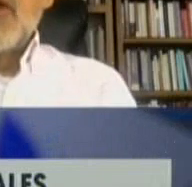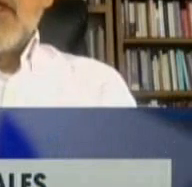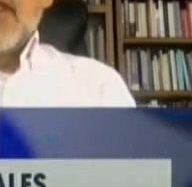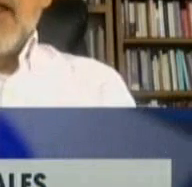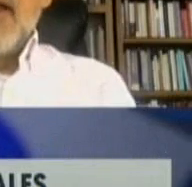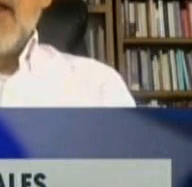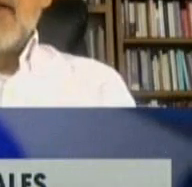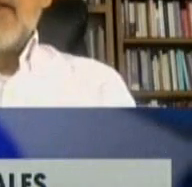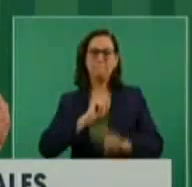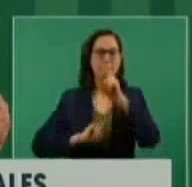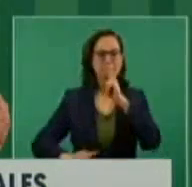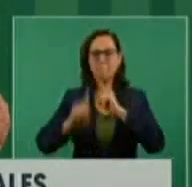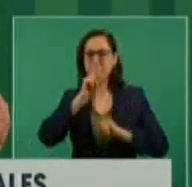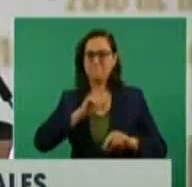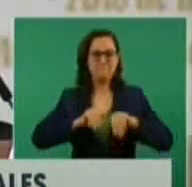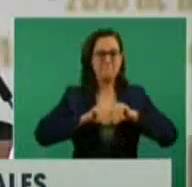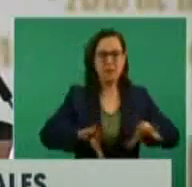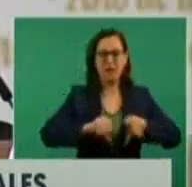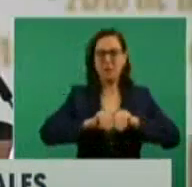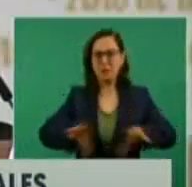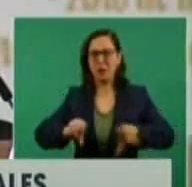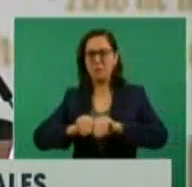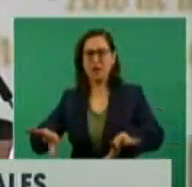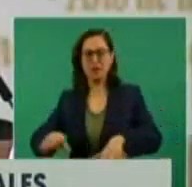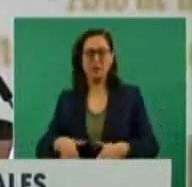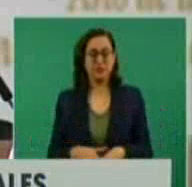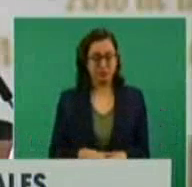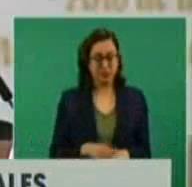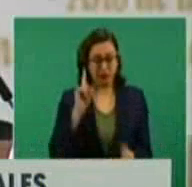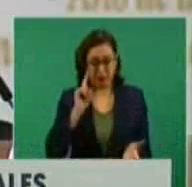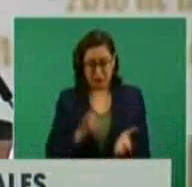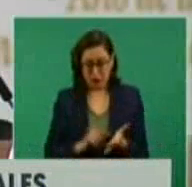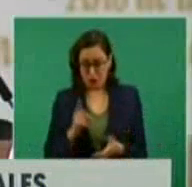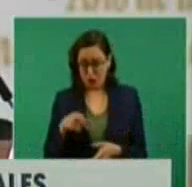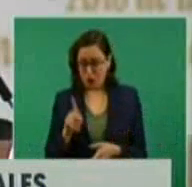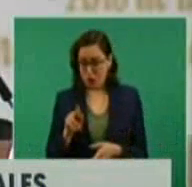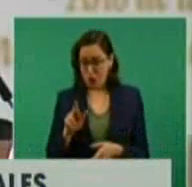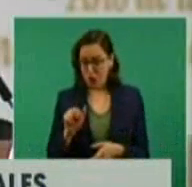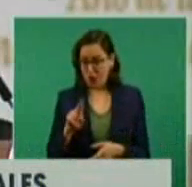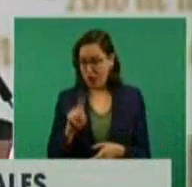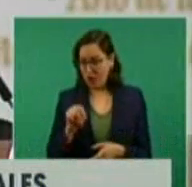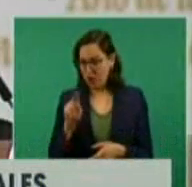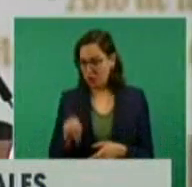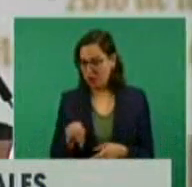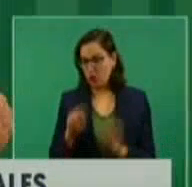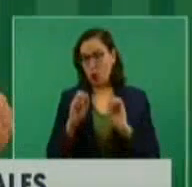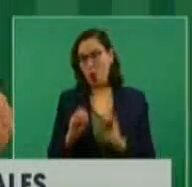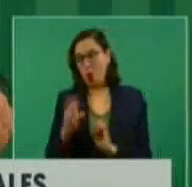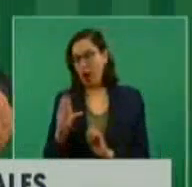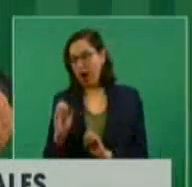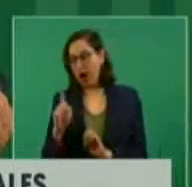criterios que delimitan lo que el presidente y, por extensión, también los ejecutivos